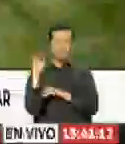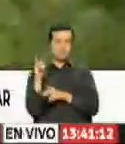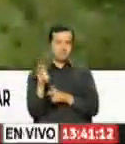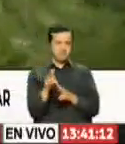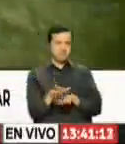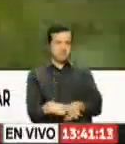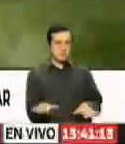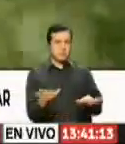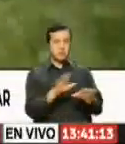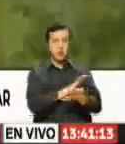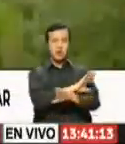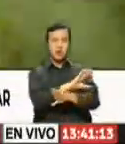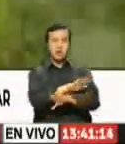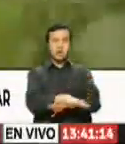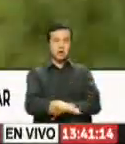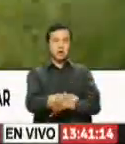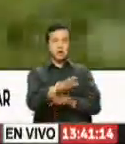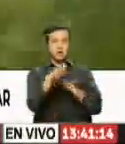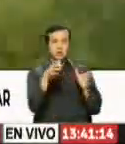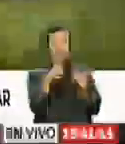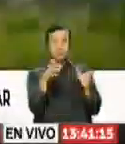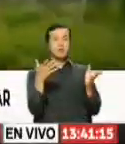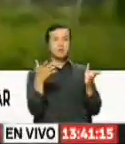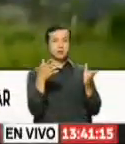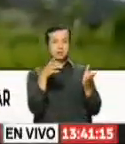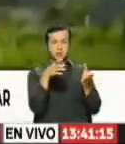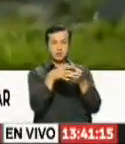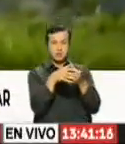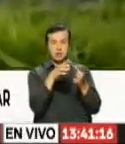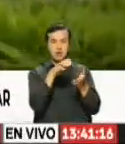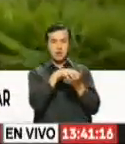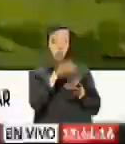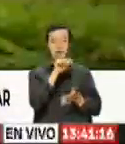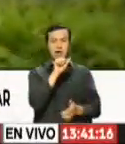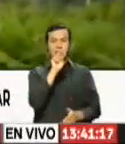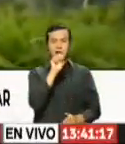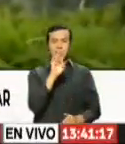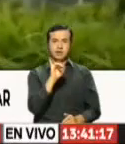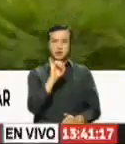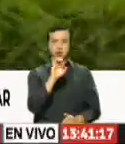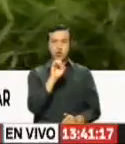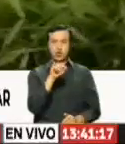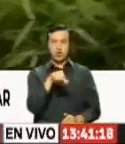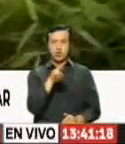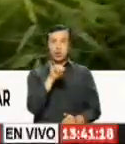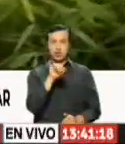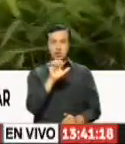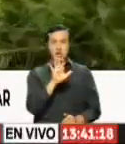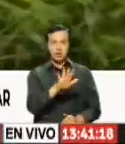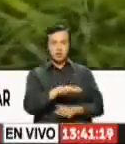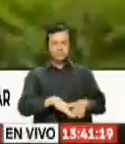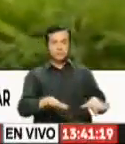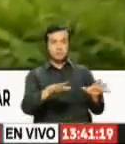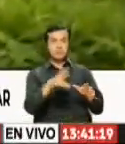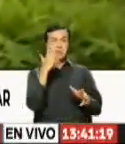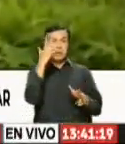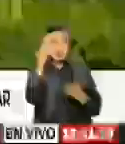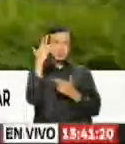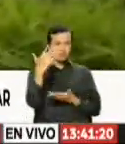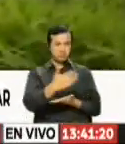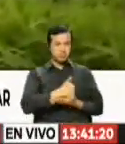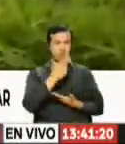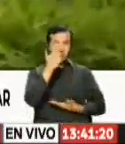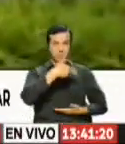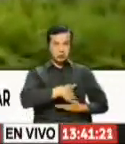en una zona rural del municipio del Bagre, en el departamento de Antioquia. En el operativo también fueron incautados 3 fusiles, 2